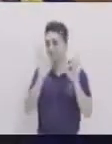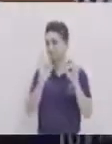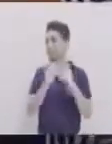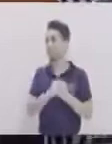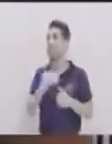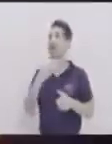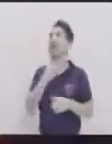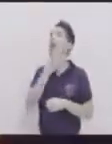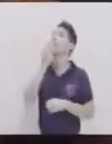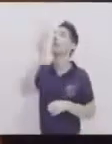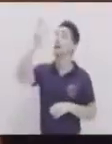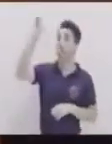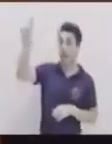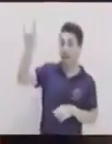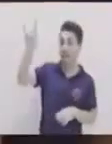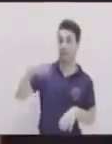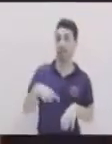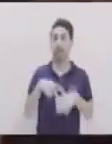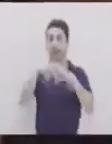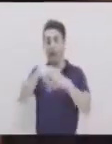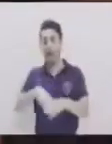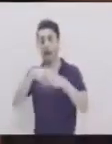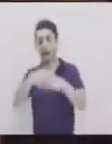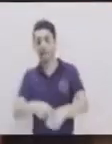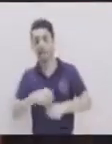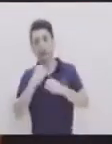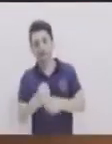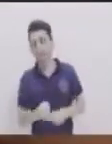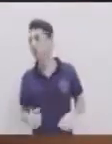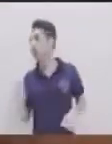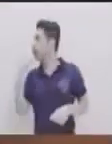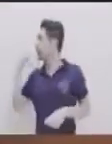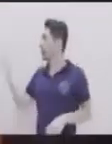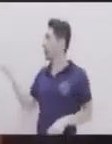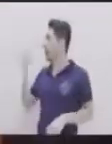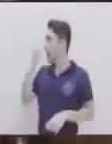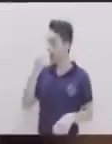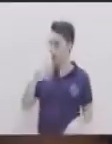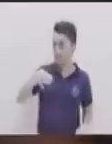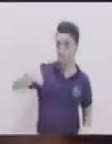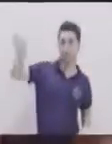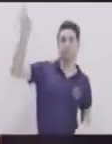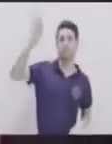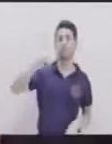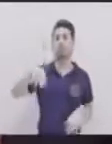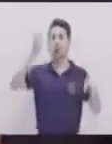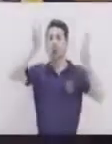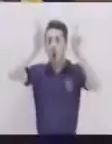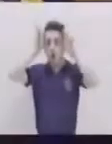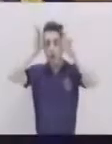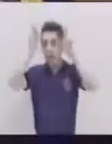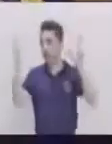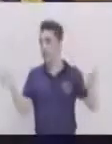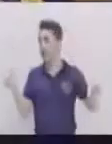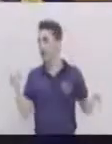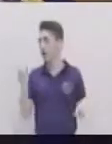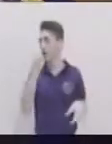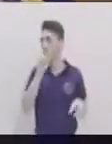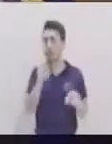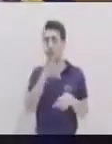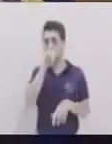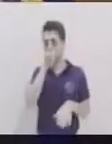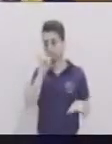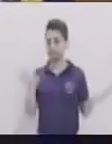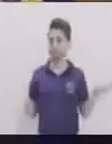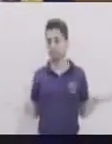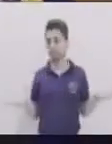¡Excelente! Jirafas, caballos, elefantes, conejos y patos. ¿Me pueden